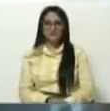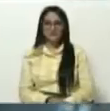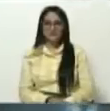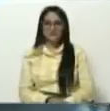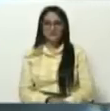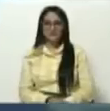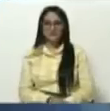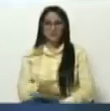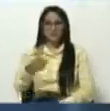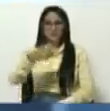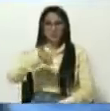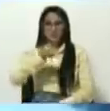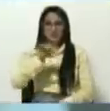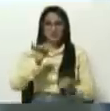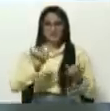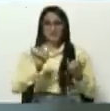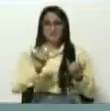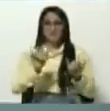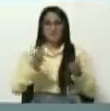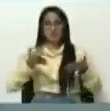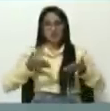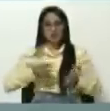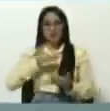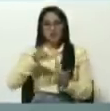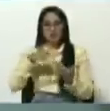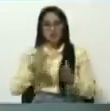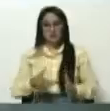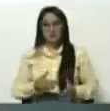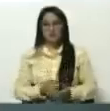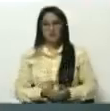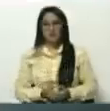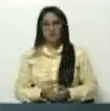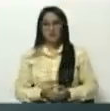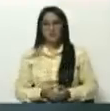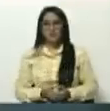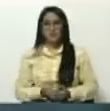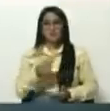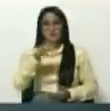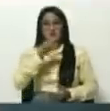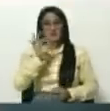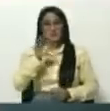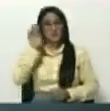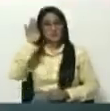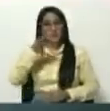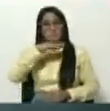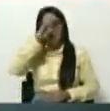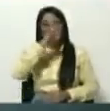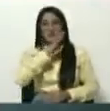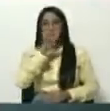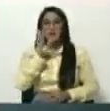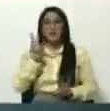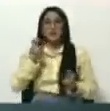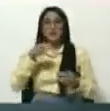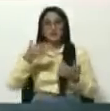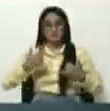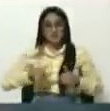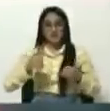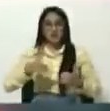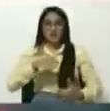Son ustedes hijos de la revolución y serán padres y madres de nuevas revoluciones.